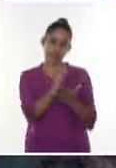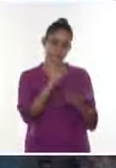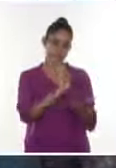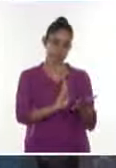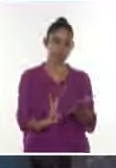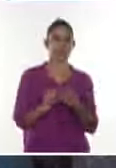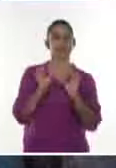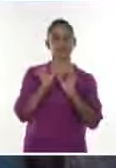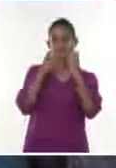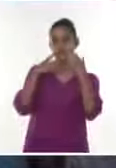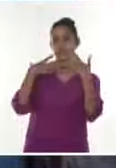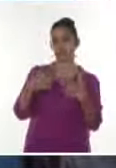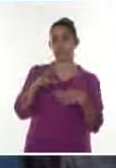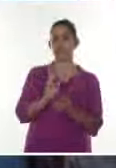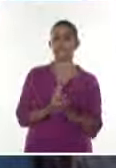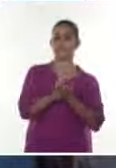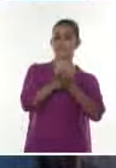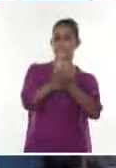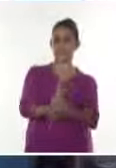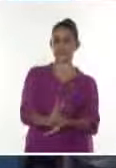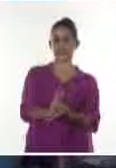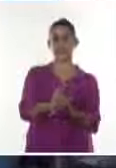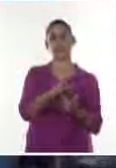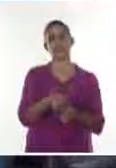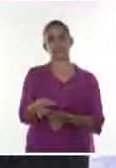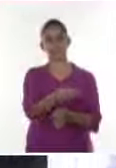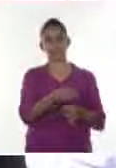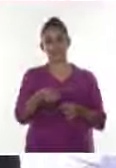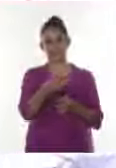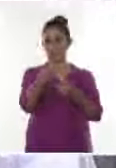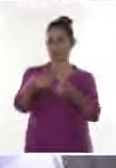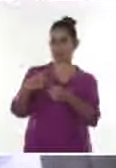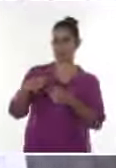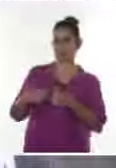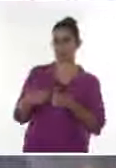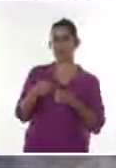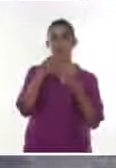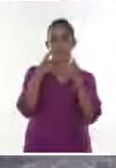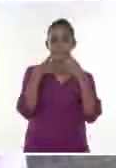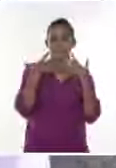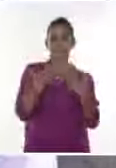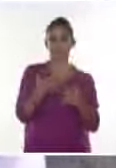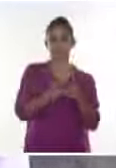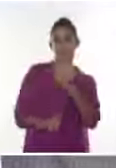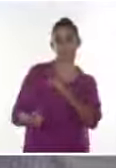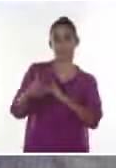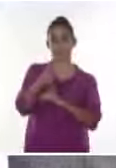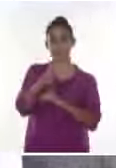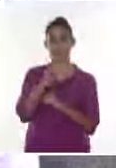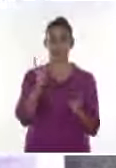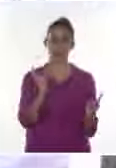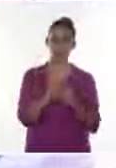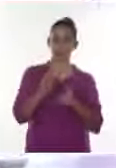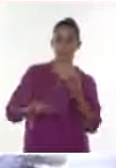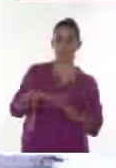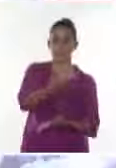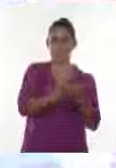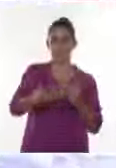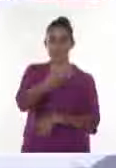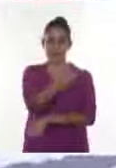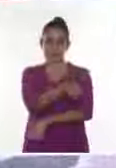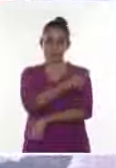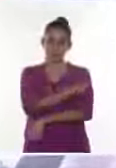A su paso por Palmira, tierra de credos y religiones afrocubanas, el presidente Díaz-Canel fue al encuentro con el pueblo, que al saber de su presencia